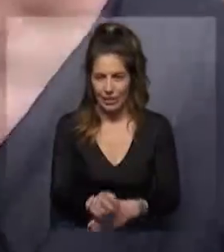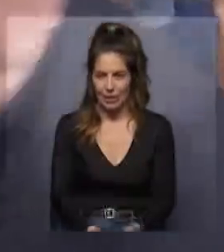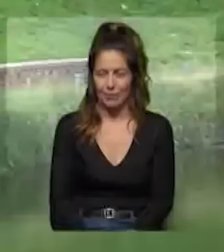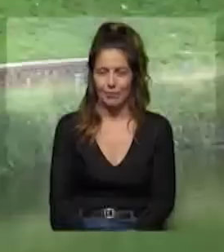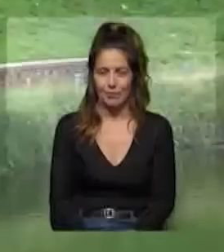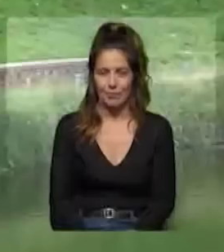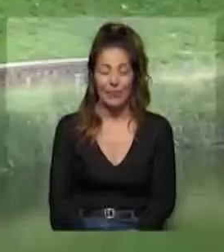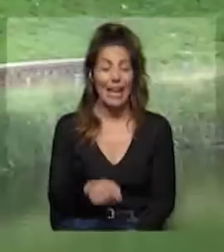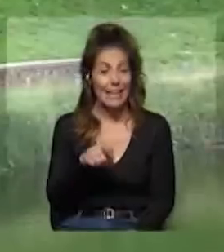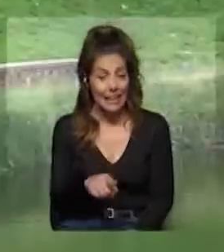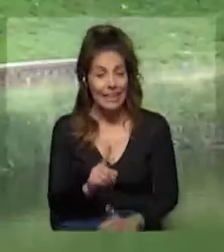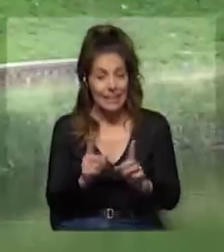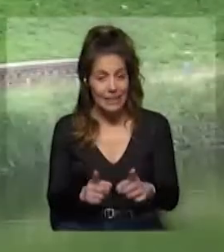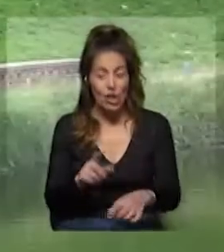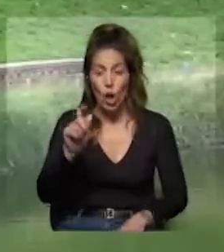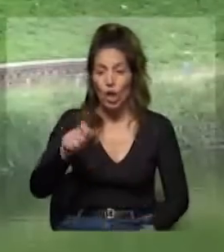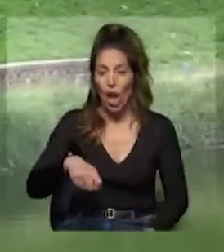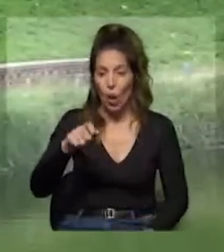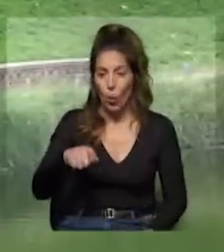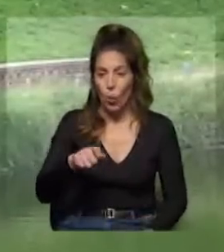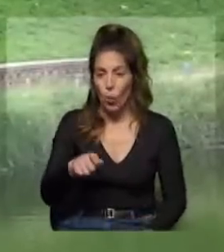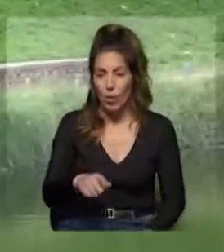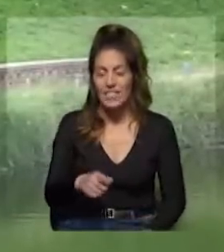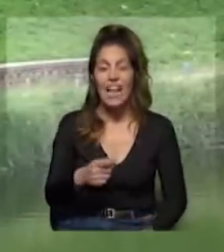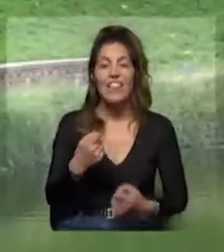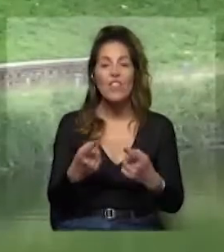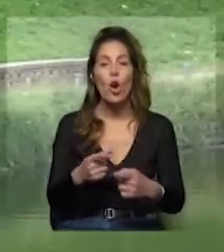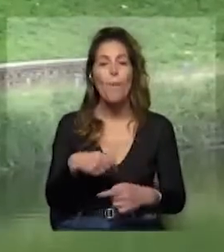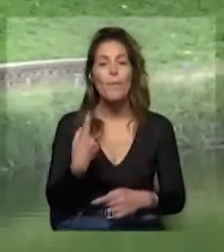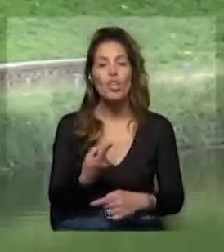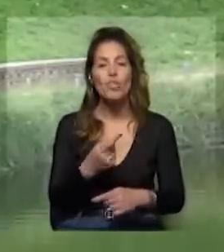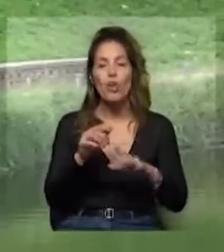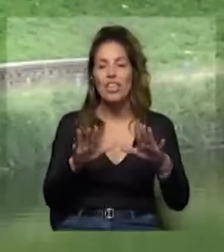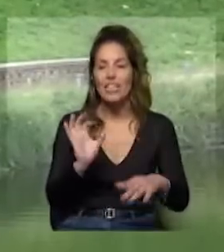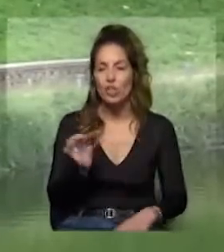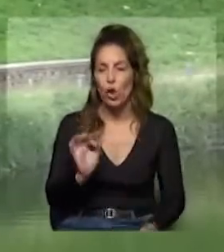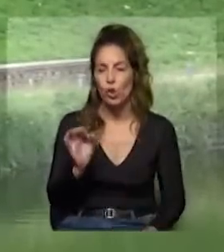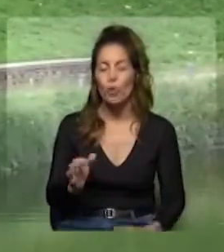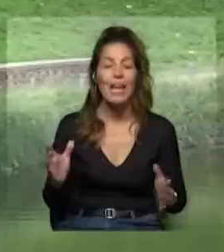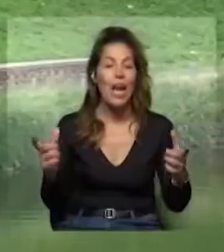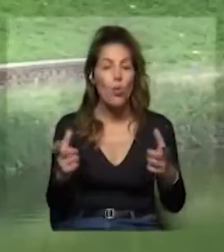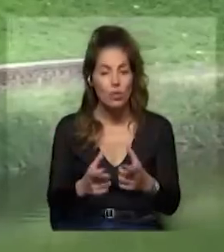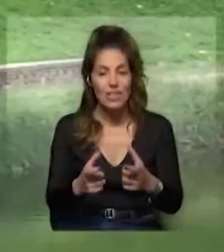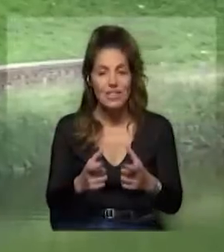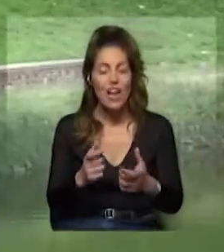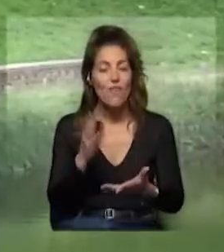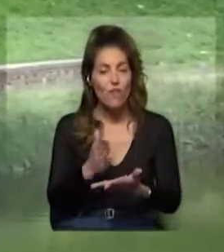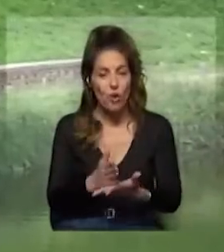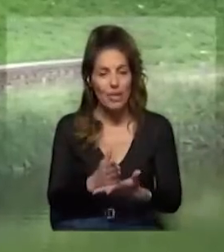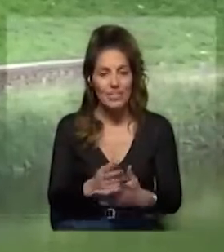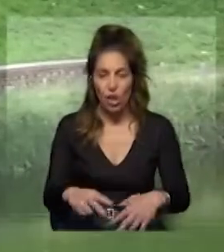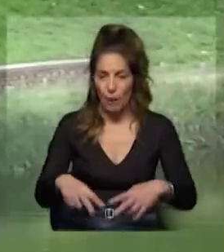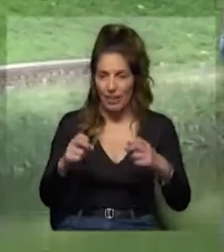gione en este sentido la jueza Marcela Vargas fijó para el próximo 10 de octubre la audiencia de formalización de la